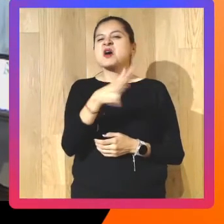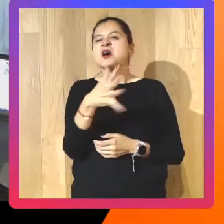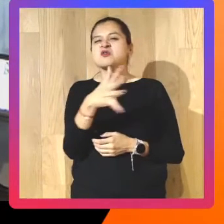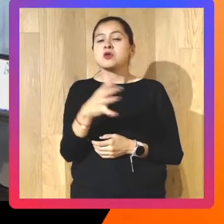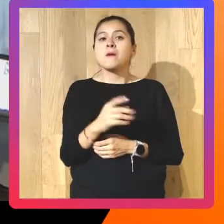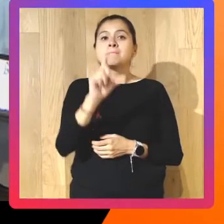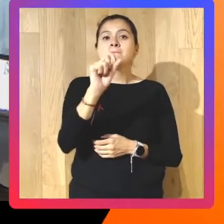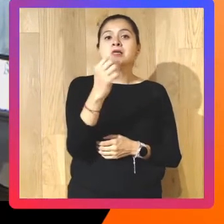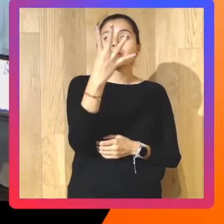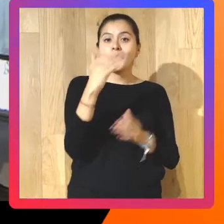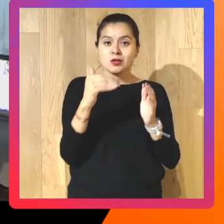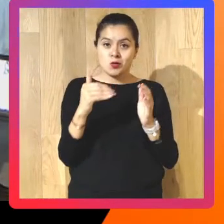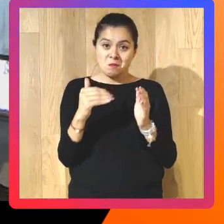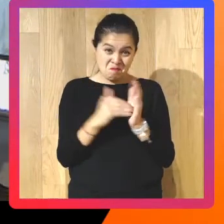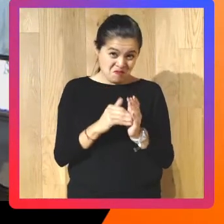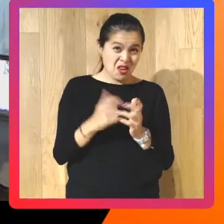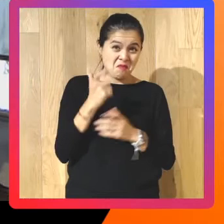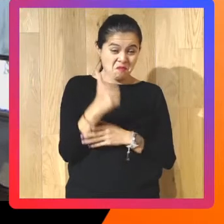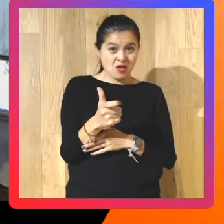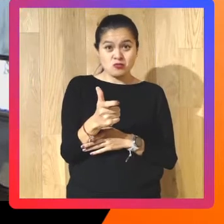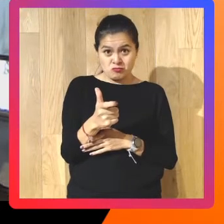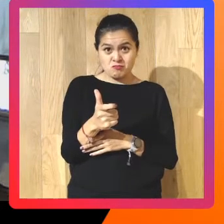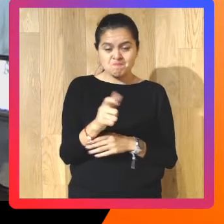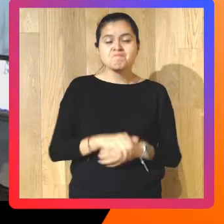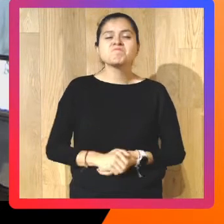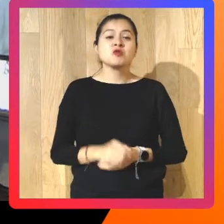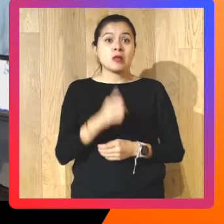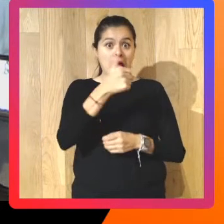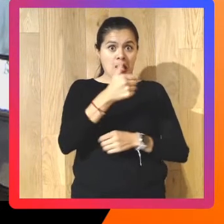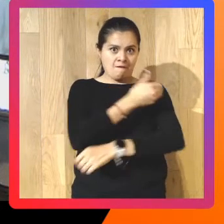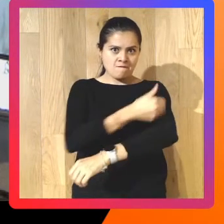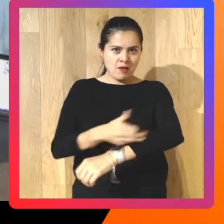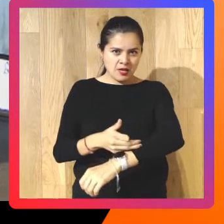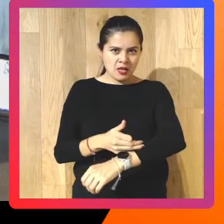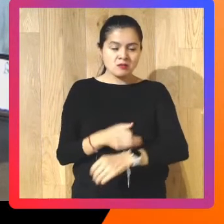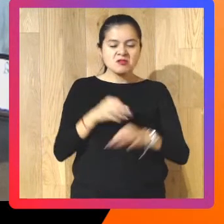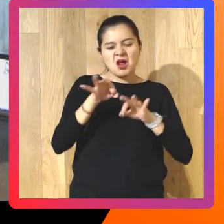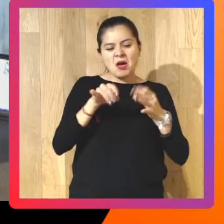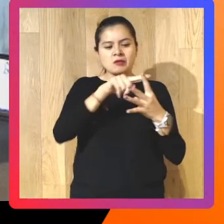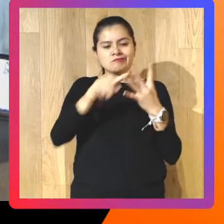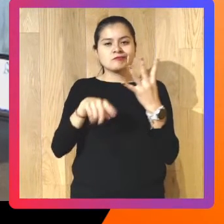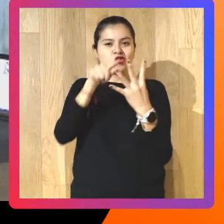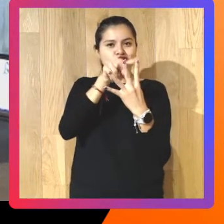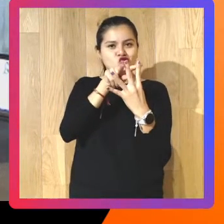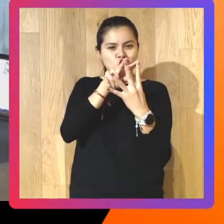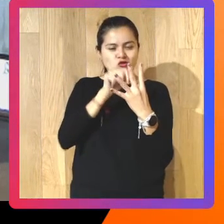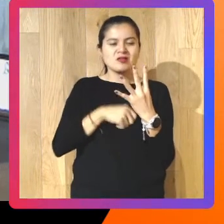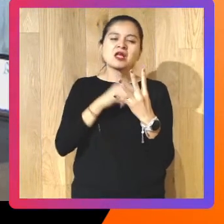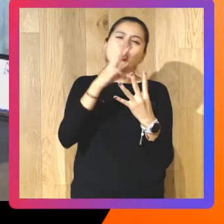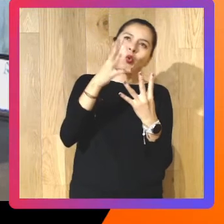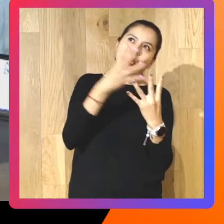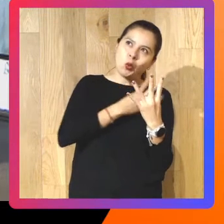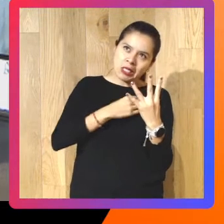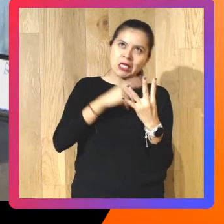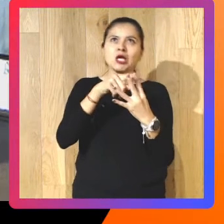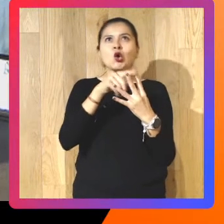aproximadamente 24,000 pesos. Otro dato interesante es que de cada familia en México trabajan 2, ya sea que trabaja un hijo y el